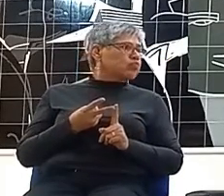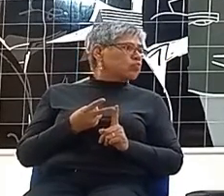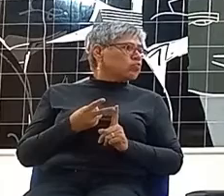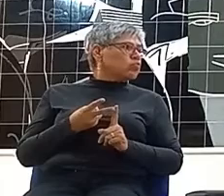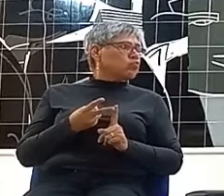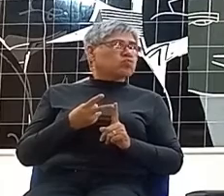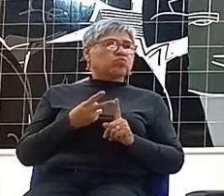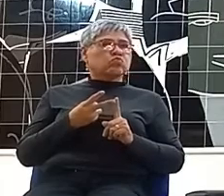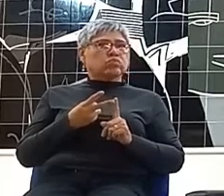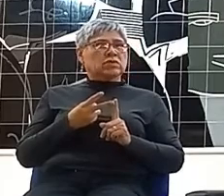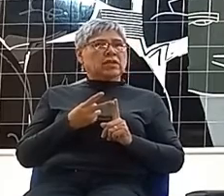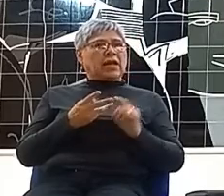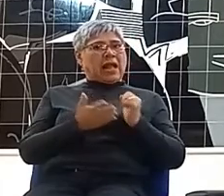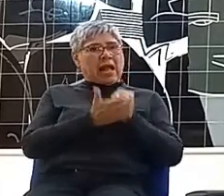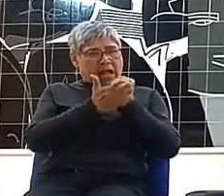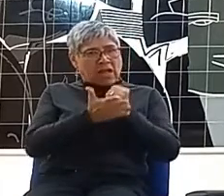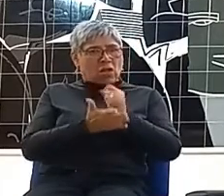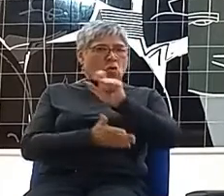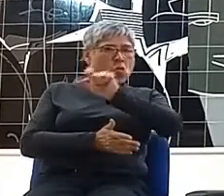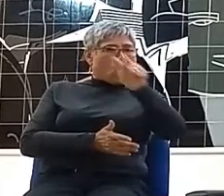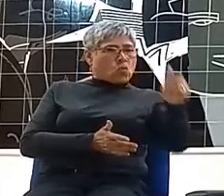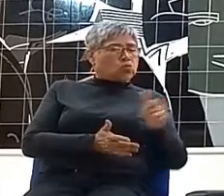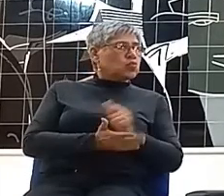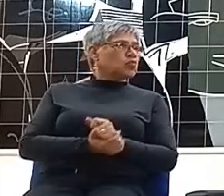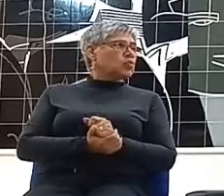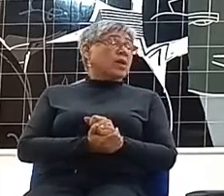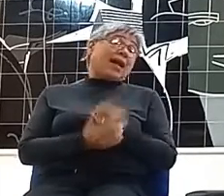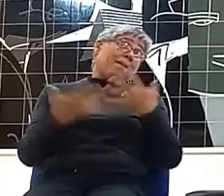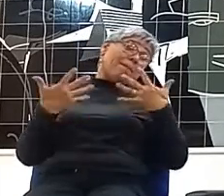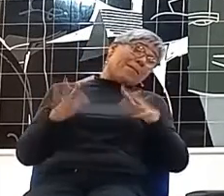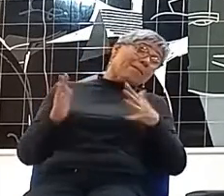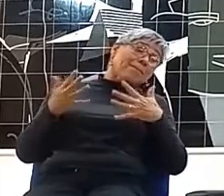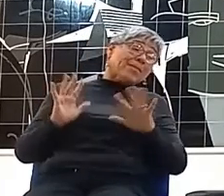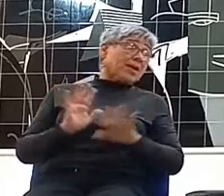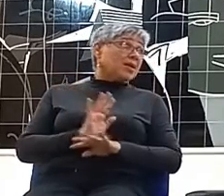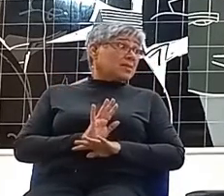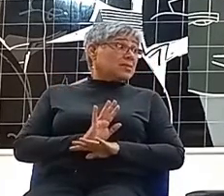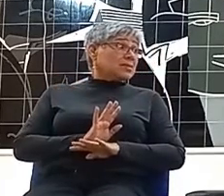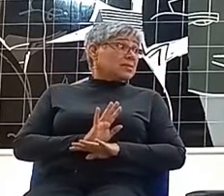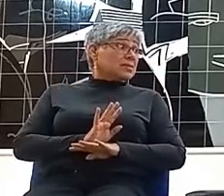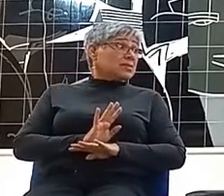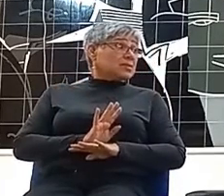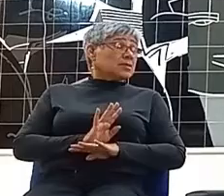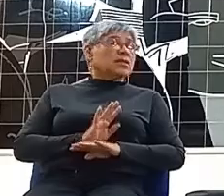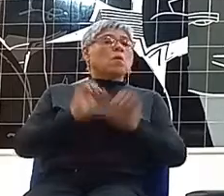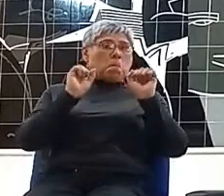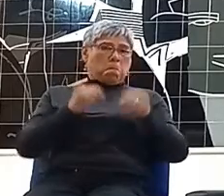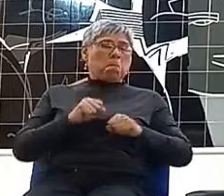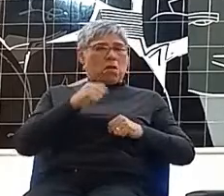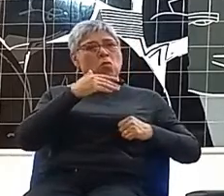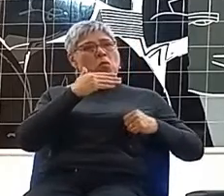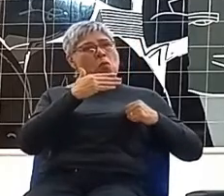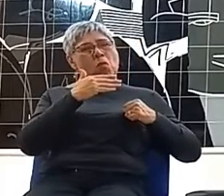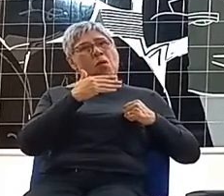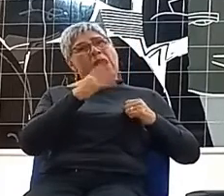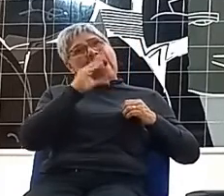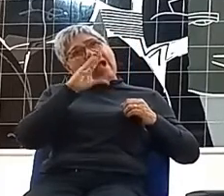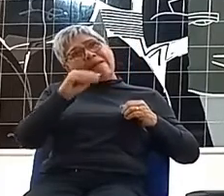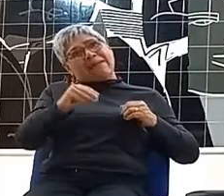de negar al otro. Me parece, bueno, hablar de avance en cosas